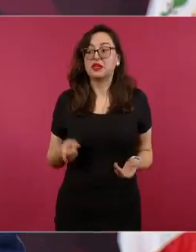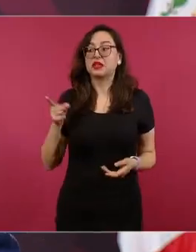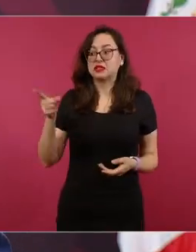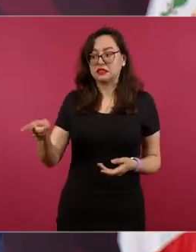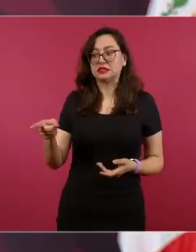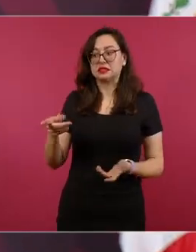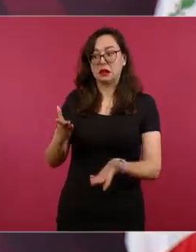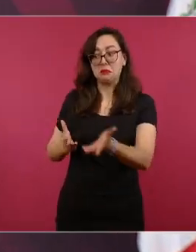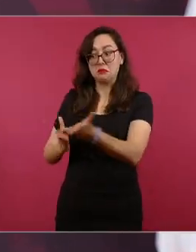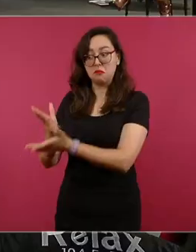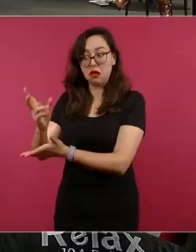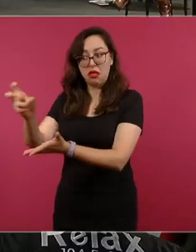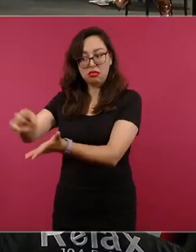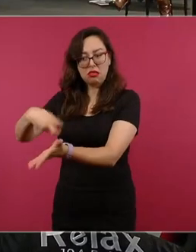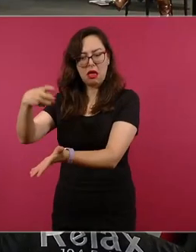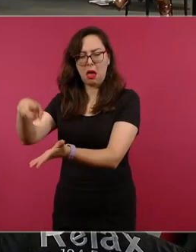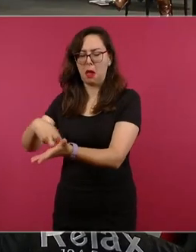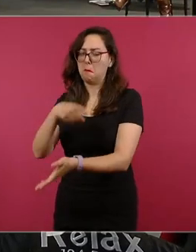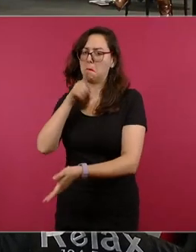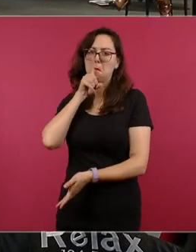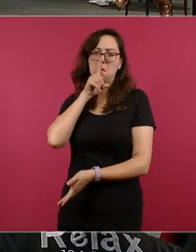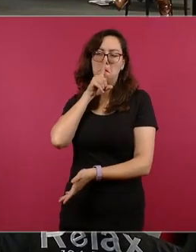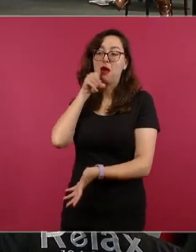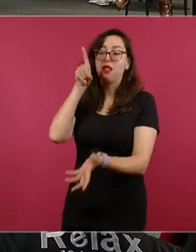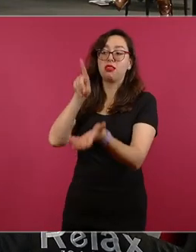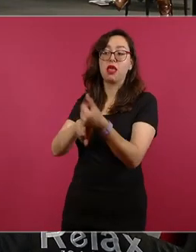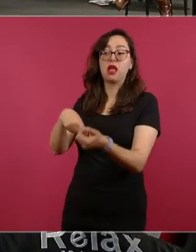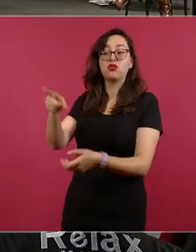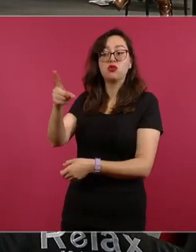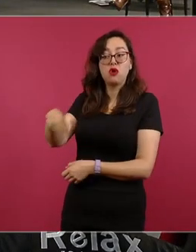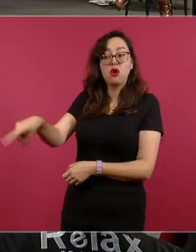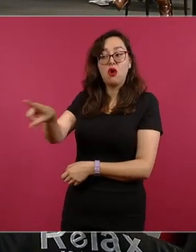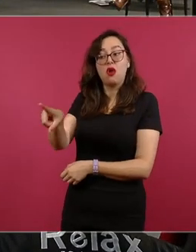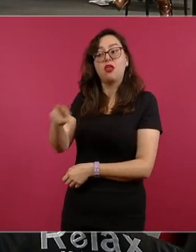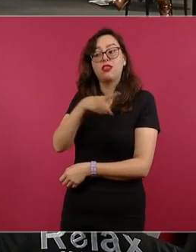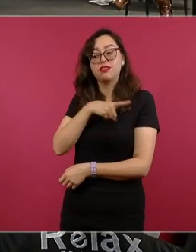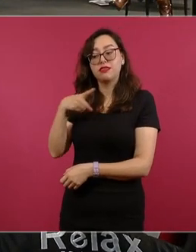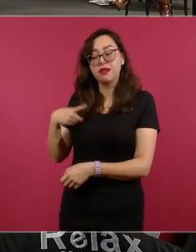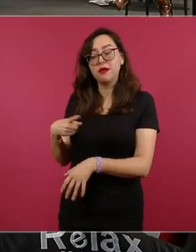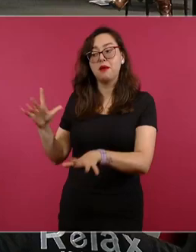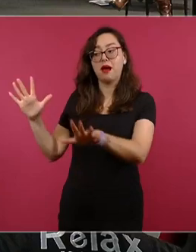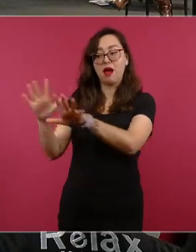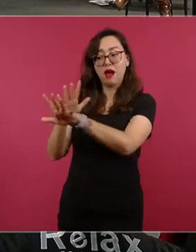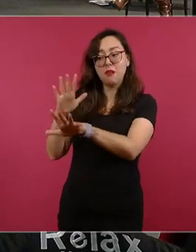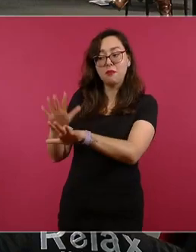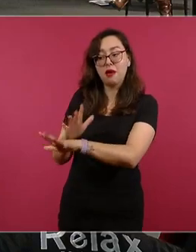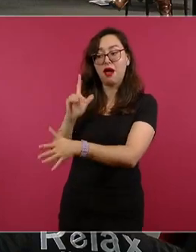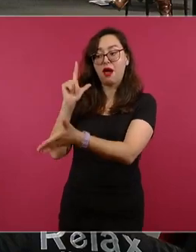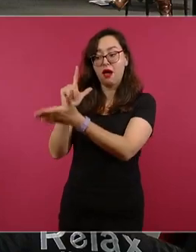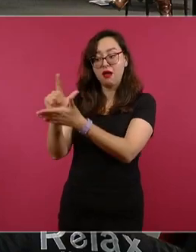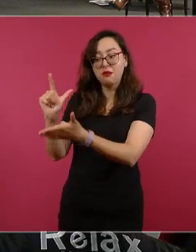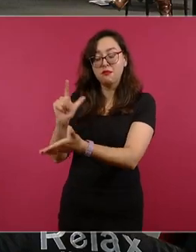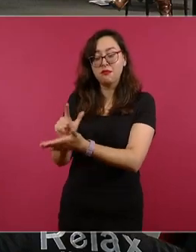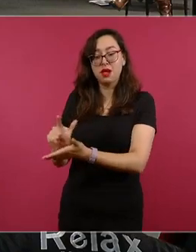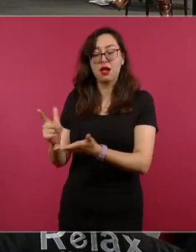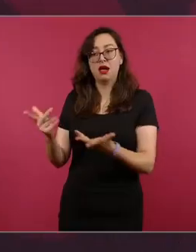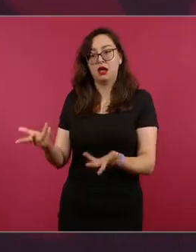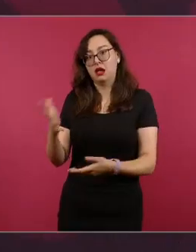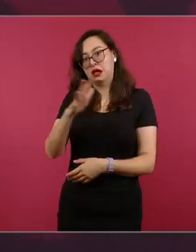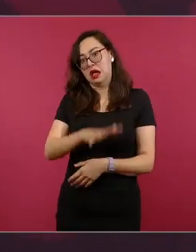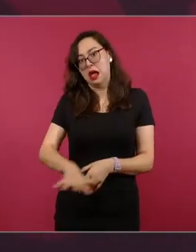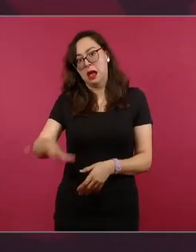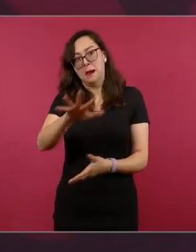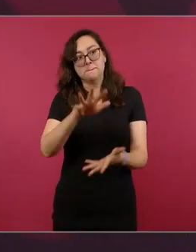Poder Judicial y que sea con el método democrático, que sea el